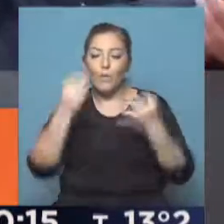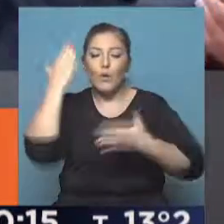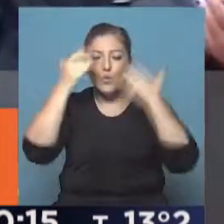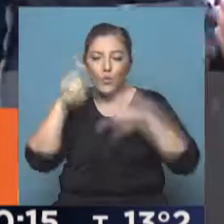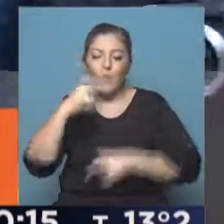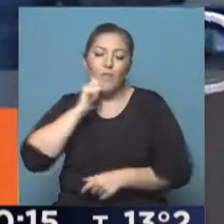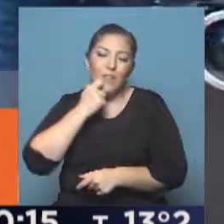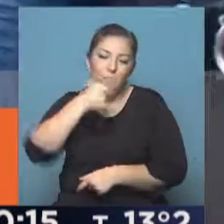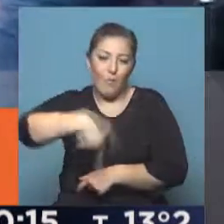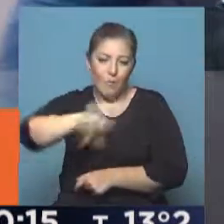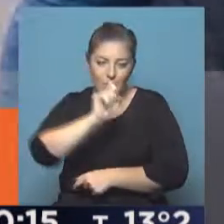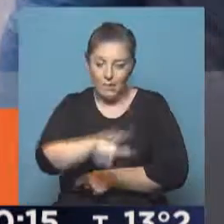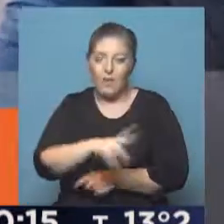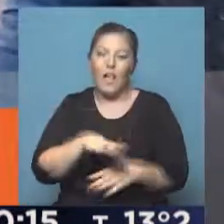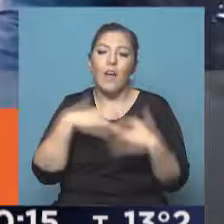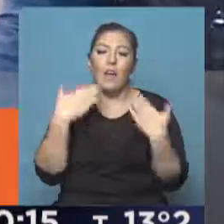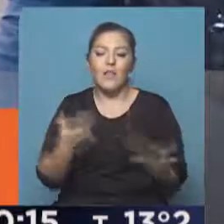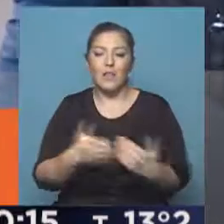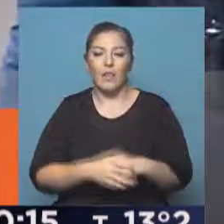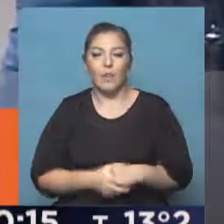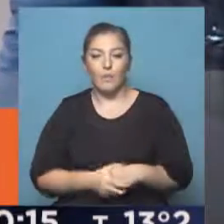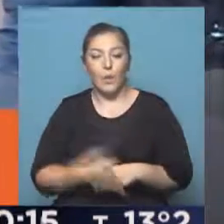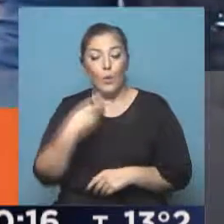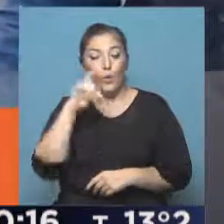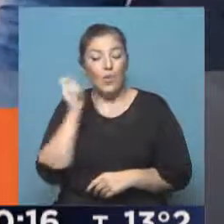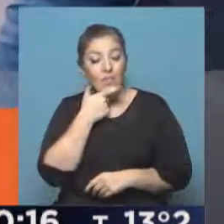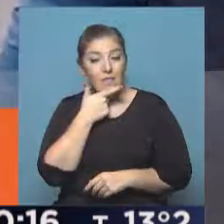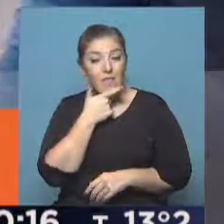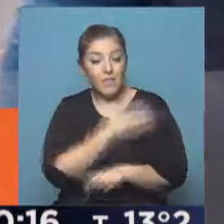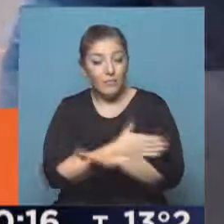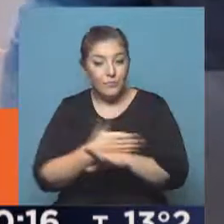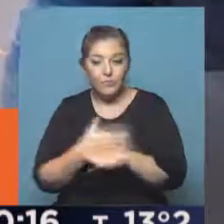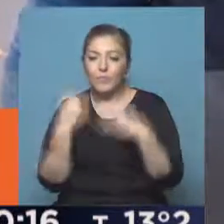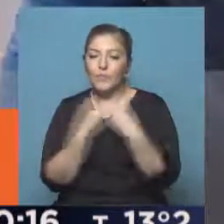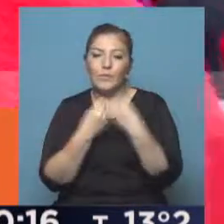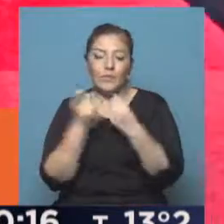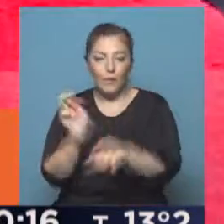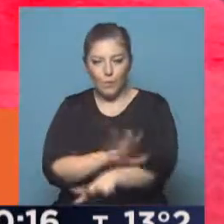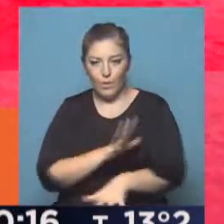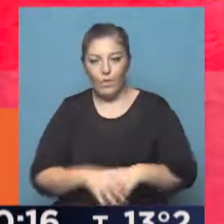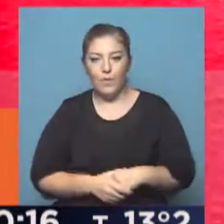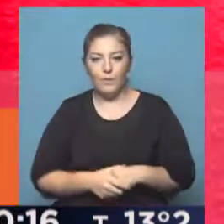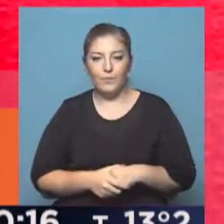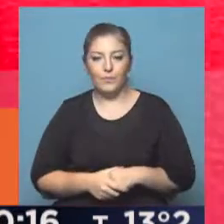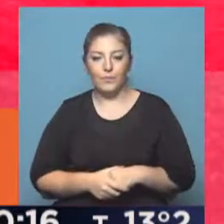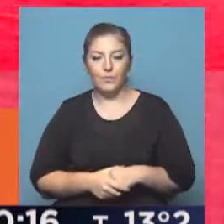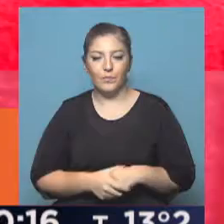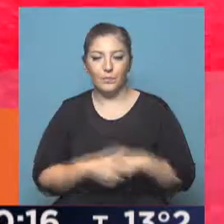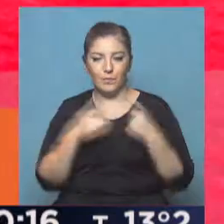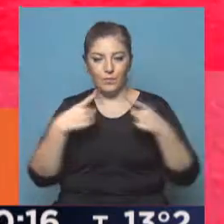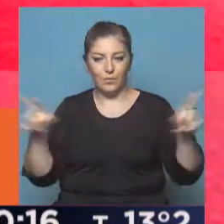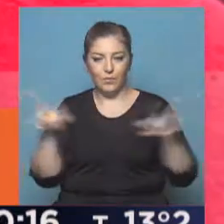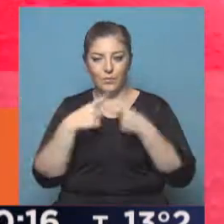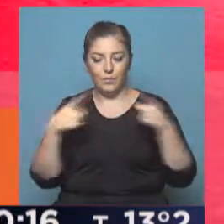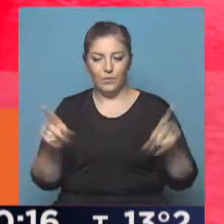tan lindo para ellos. Así que han pasado 4 días con muchas, muchas emociones. Eulogia Tapia